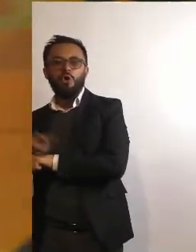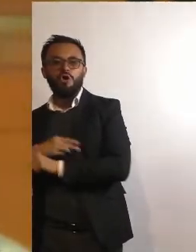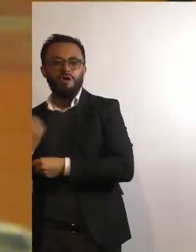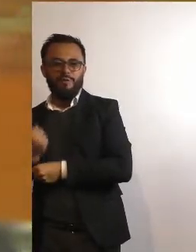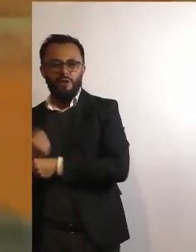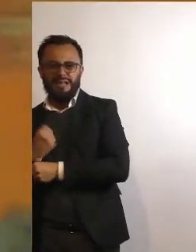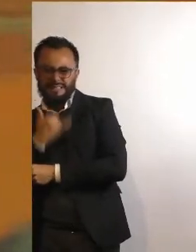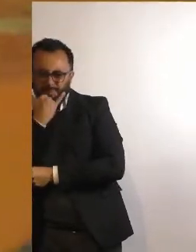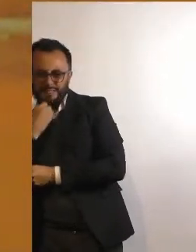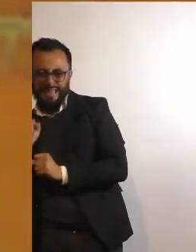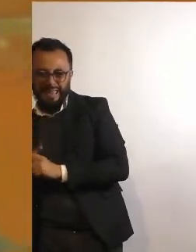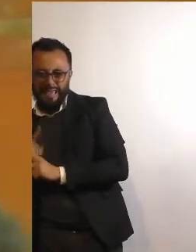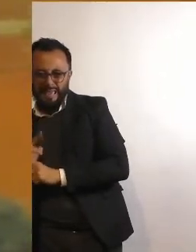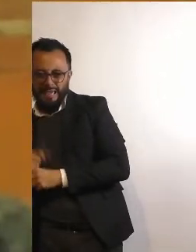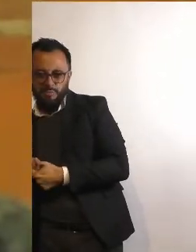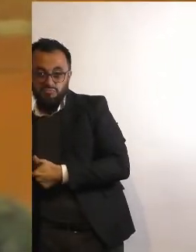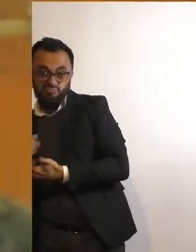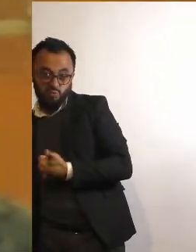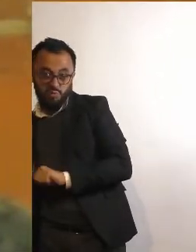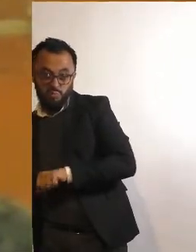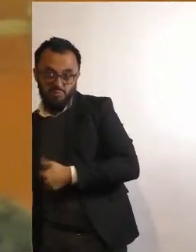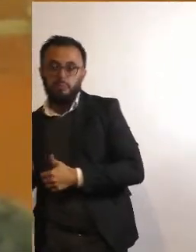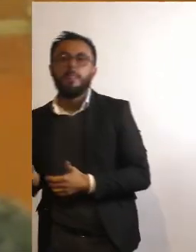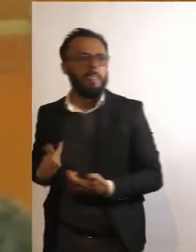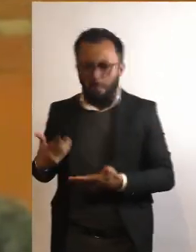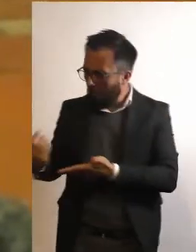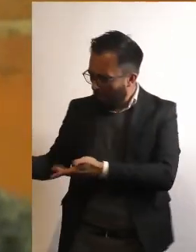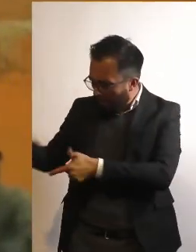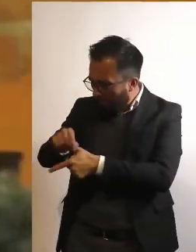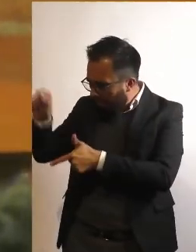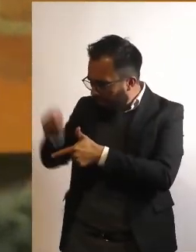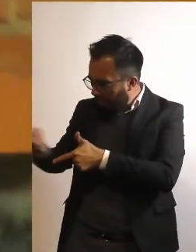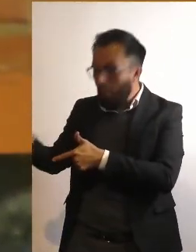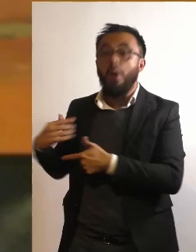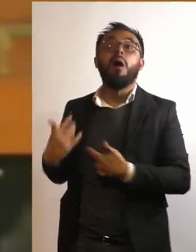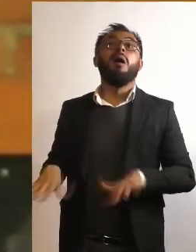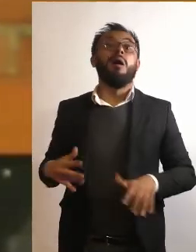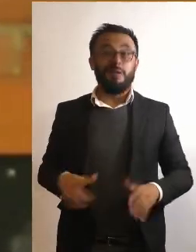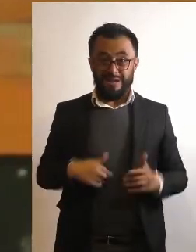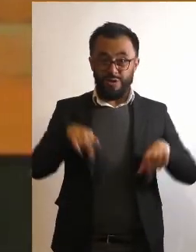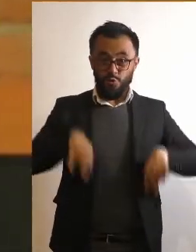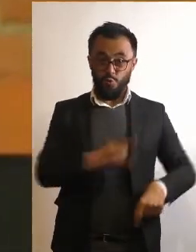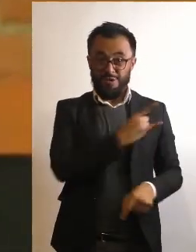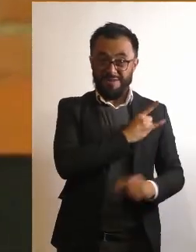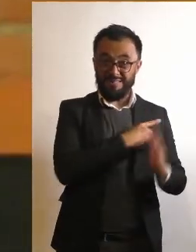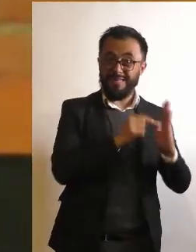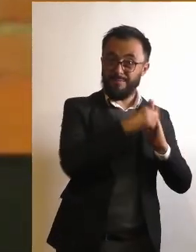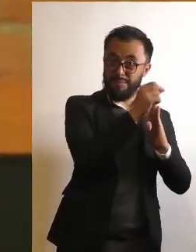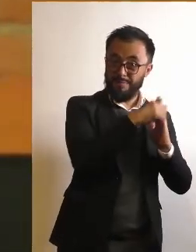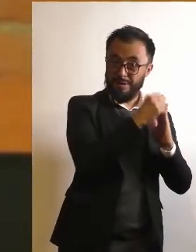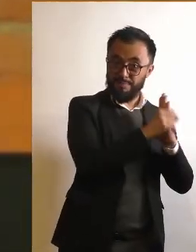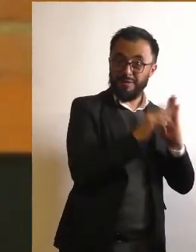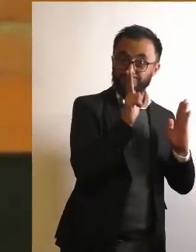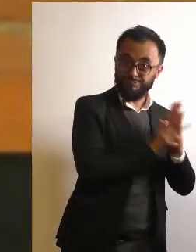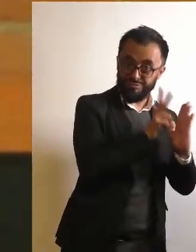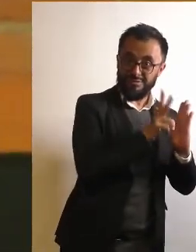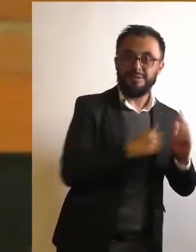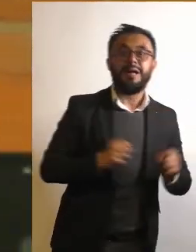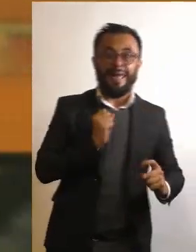acreditada tiene mayor probabilidad de conseguir un trabajo y en mejores condiciones económicas de quienes egresan de instituciones que no lo están.